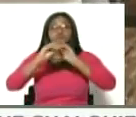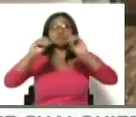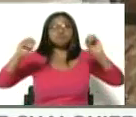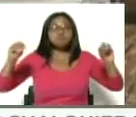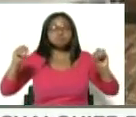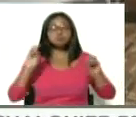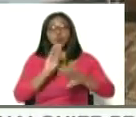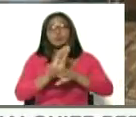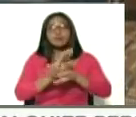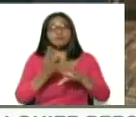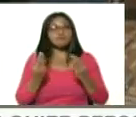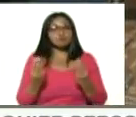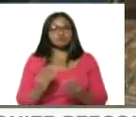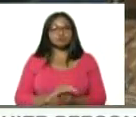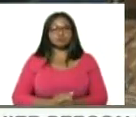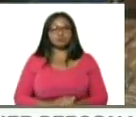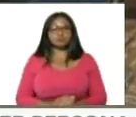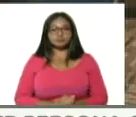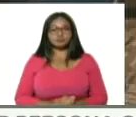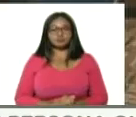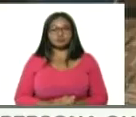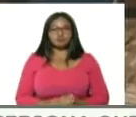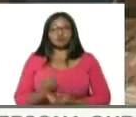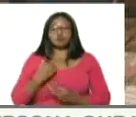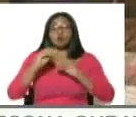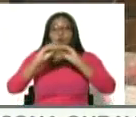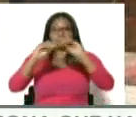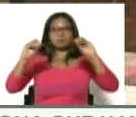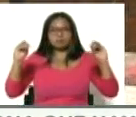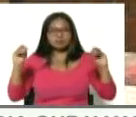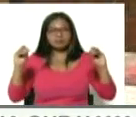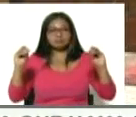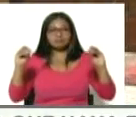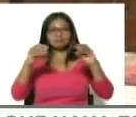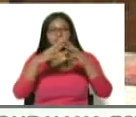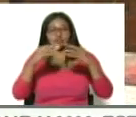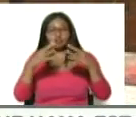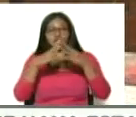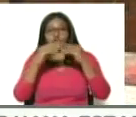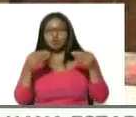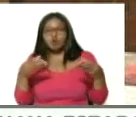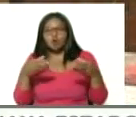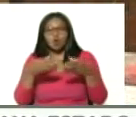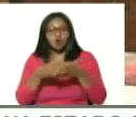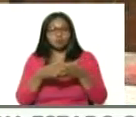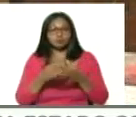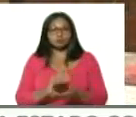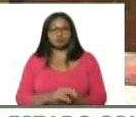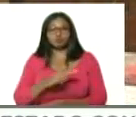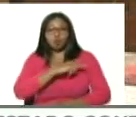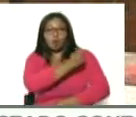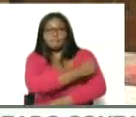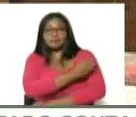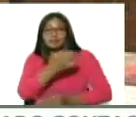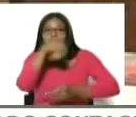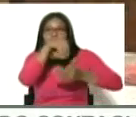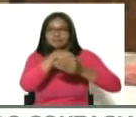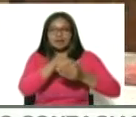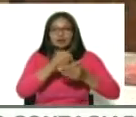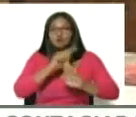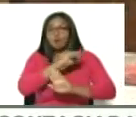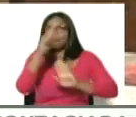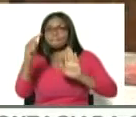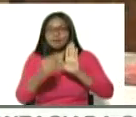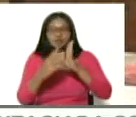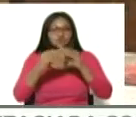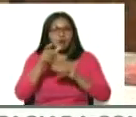la protección, mi llamado es a todos los equipos, nosotros tenemos que hospitalizar el 100%